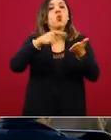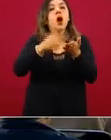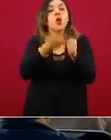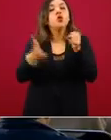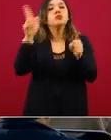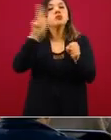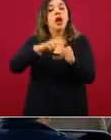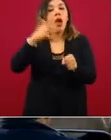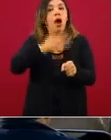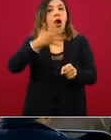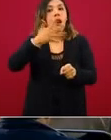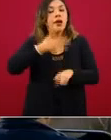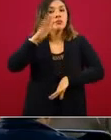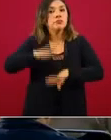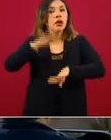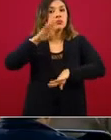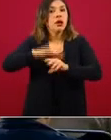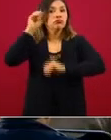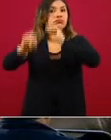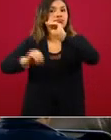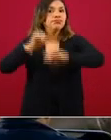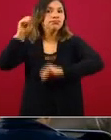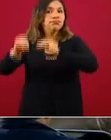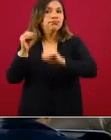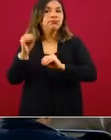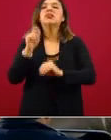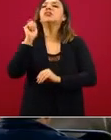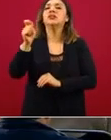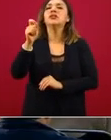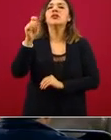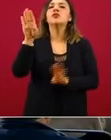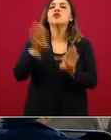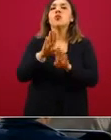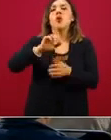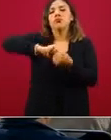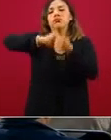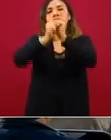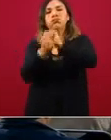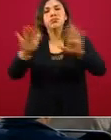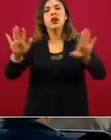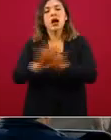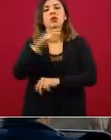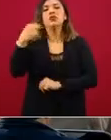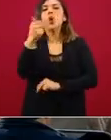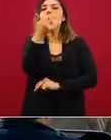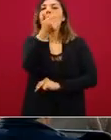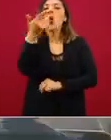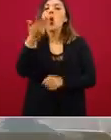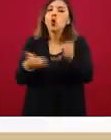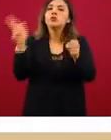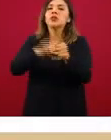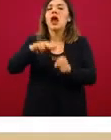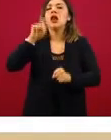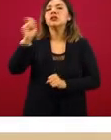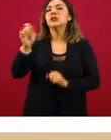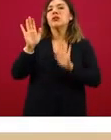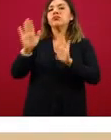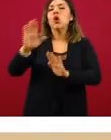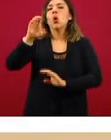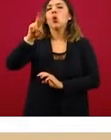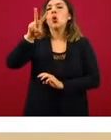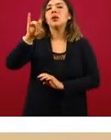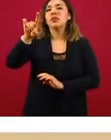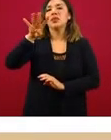unidades hospitalarias que en su momento han sido denominadas o reconvertidas a COVID-19, y